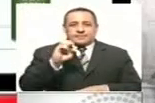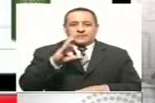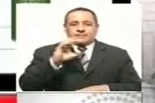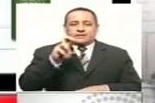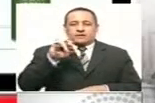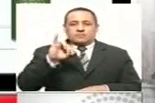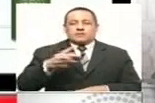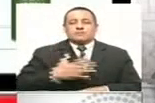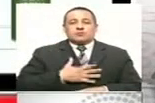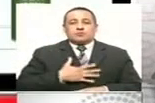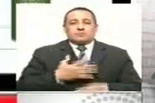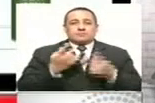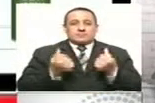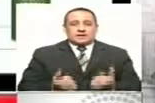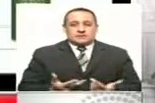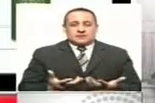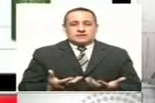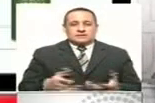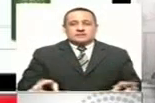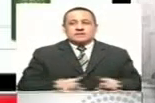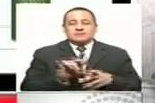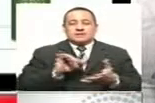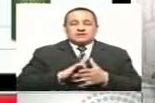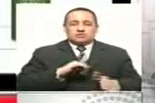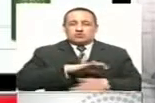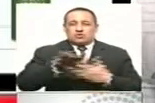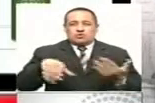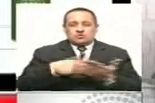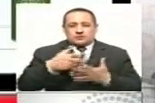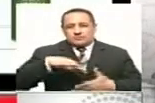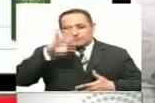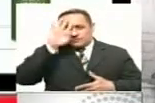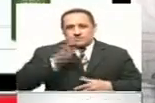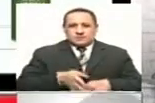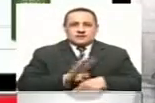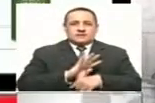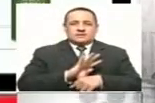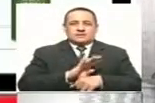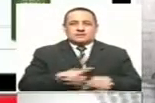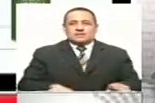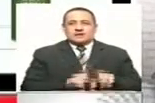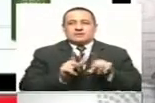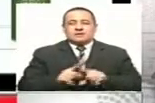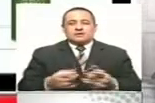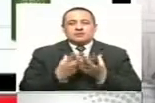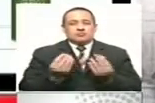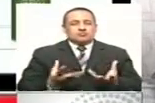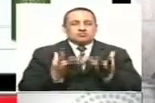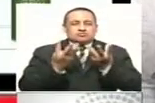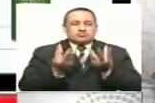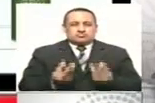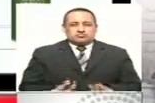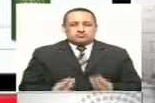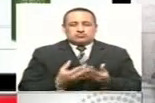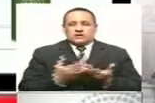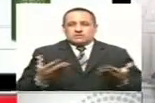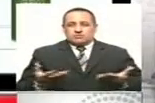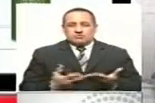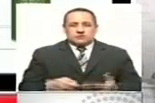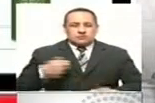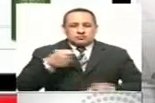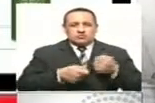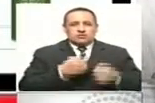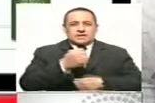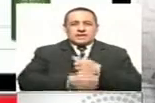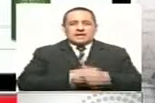recursos propios y eso con la pandemia se vio afectado. Hubo mucha menor captación de recursos en el